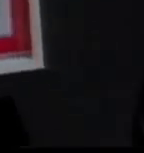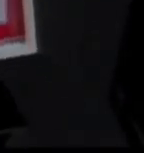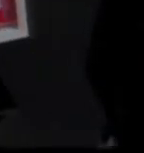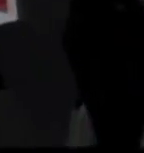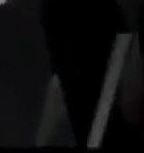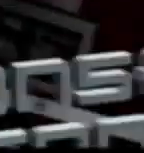arte